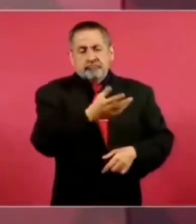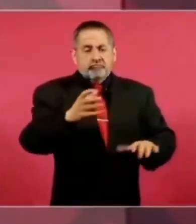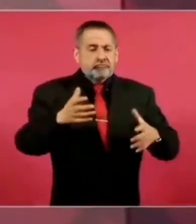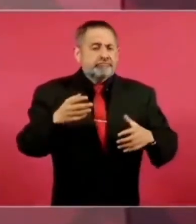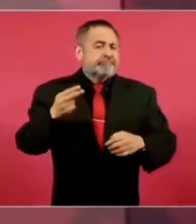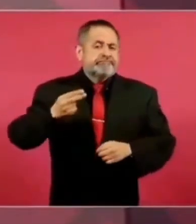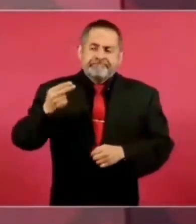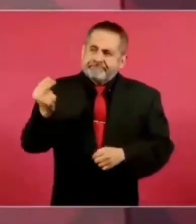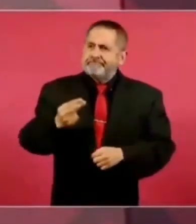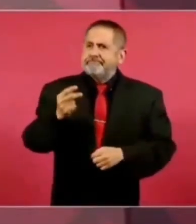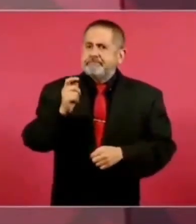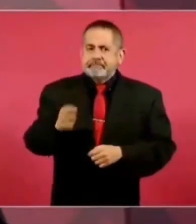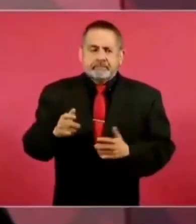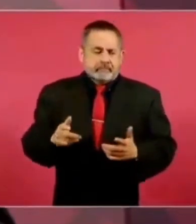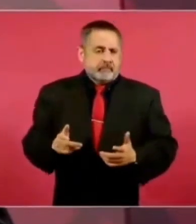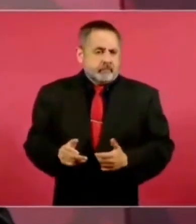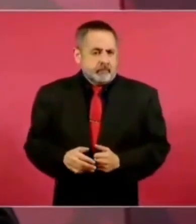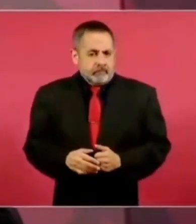necesitábamos